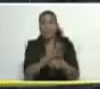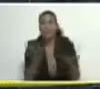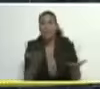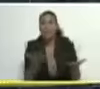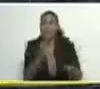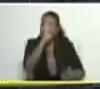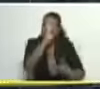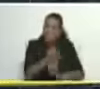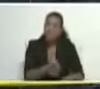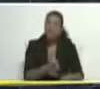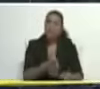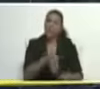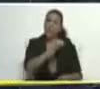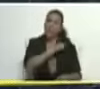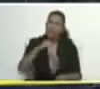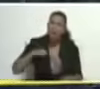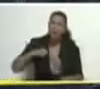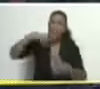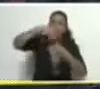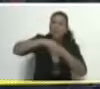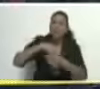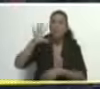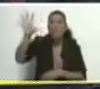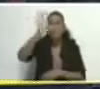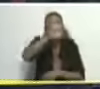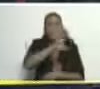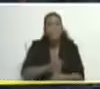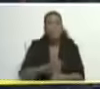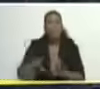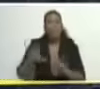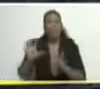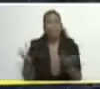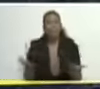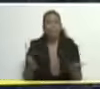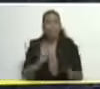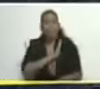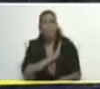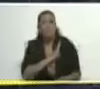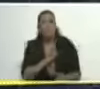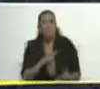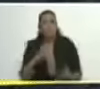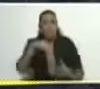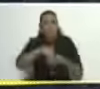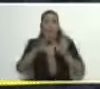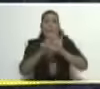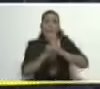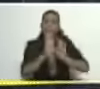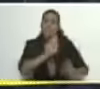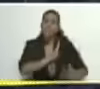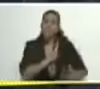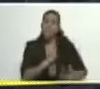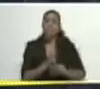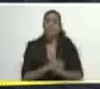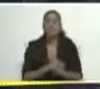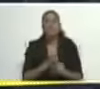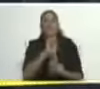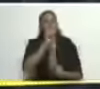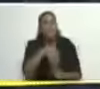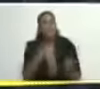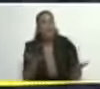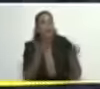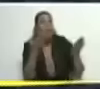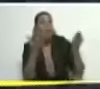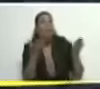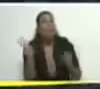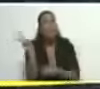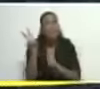deben respetarse. Debemos respetar la soberanía de los estados. Y alentamos